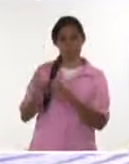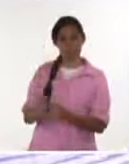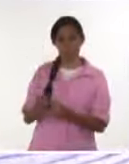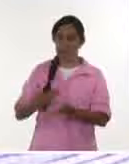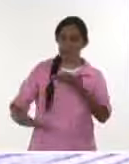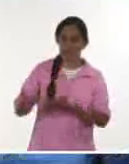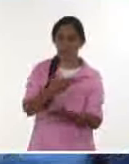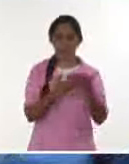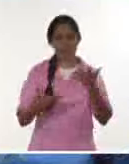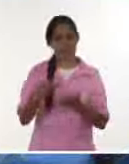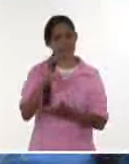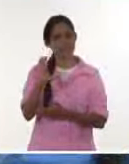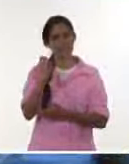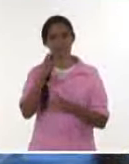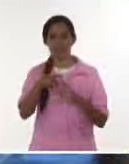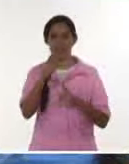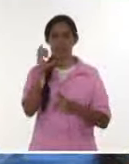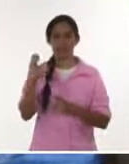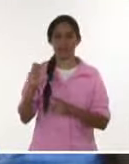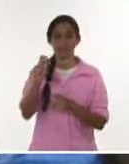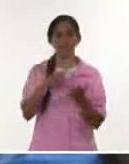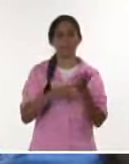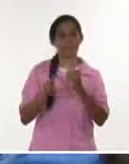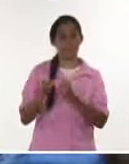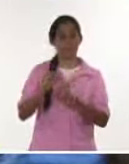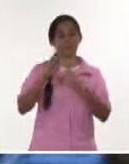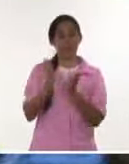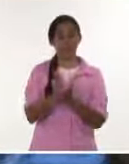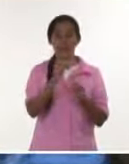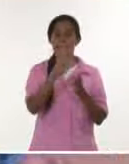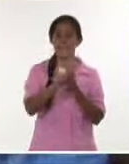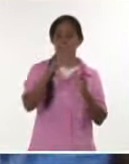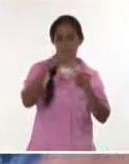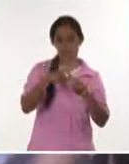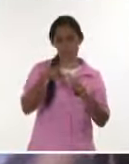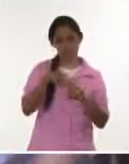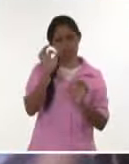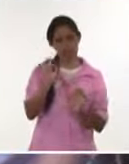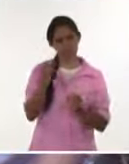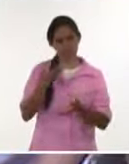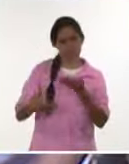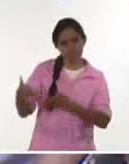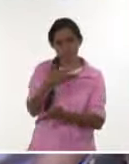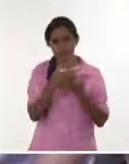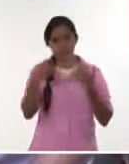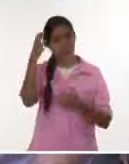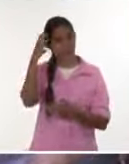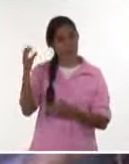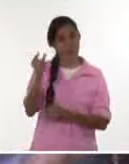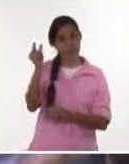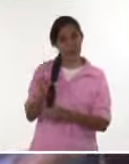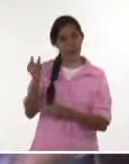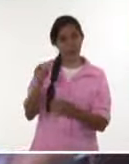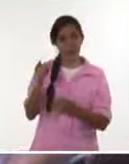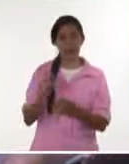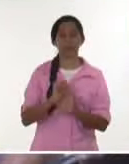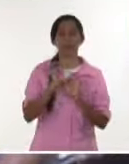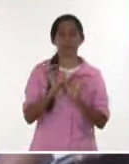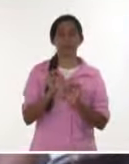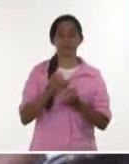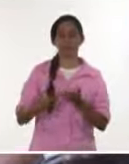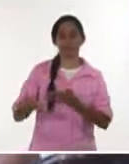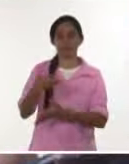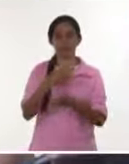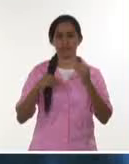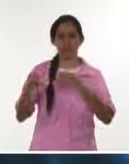y primera secretaria del partido en Matanzas, Suseli Morfa González, y el gobernador en la provincia, Mario Sabines Lorenzo,